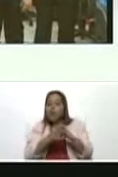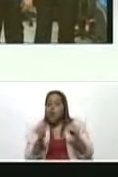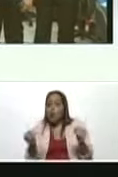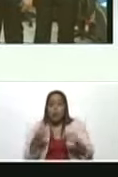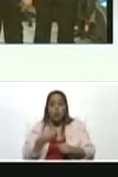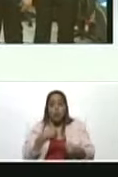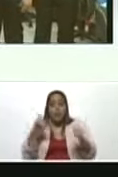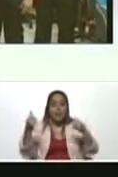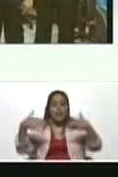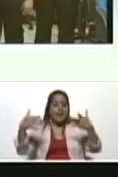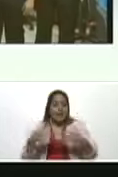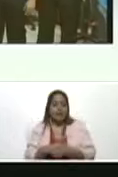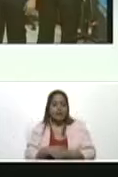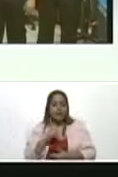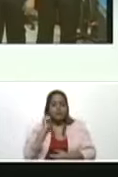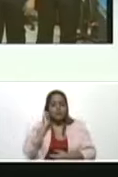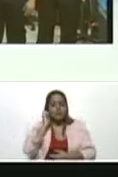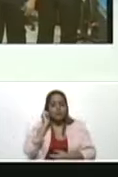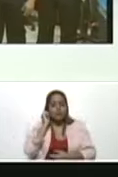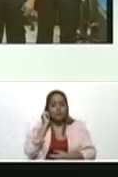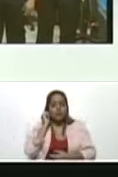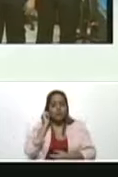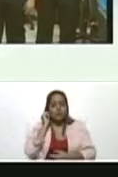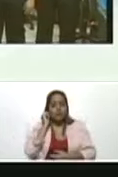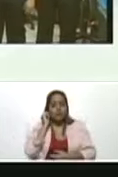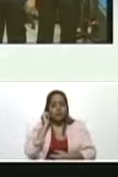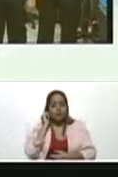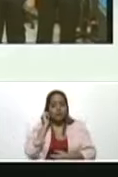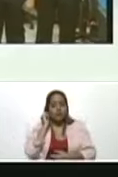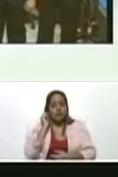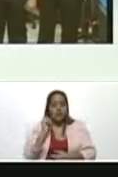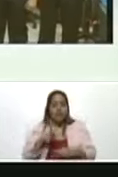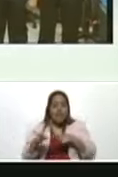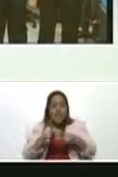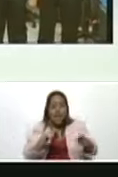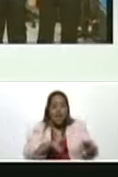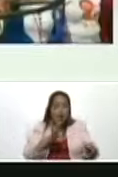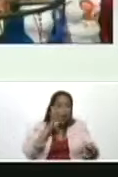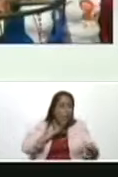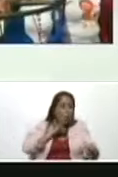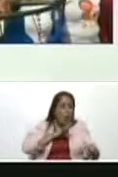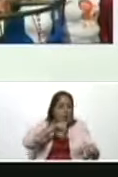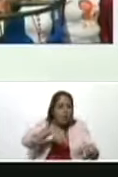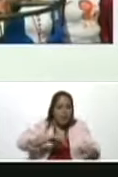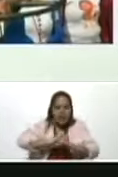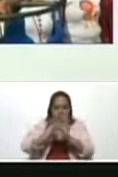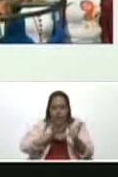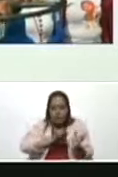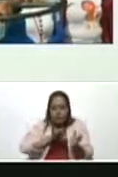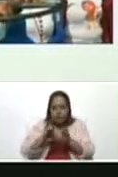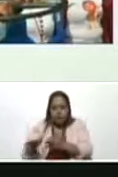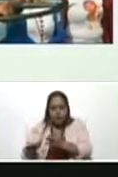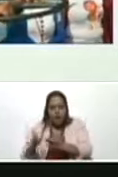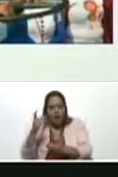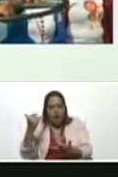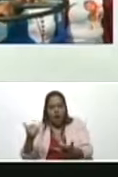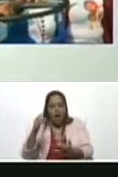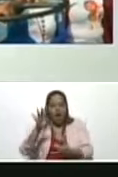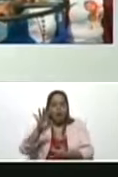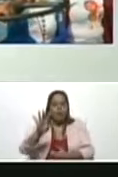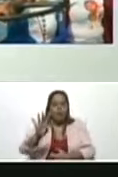cualquier cosa. Y el río que viene turbio, cuando llega, se aclara, y ahora le pusimos 4 kilómetros, mira